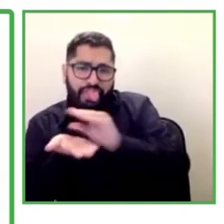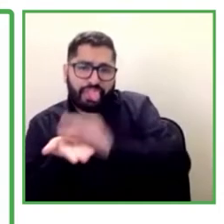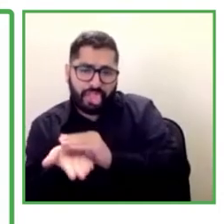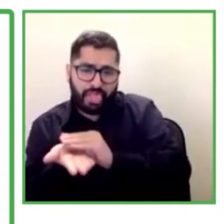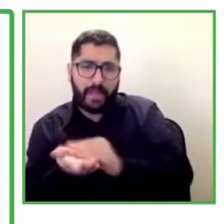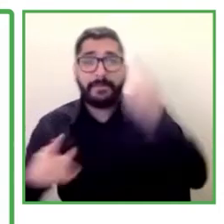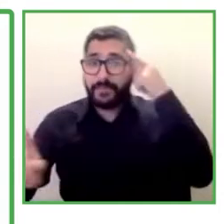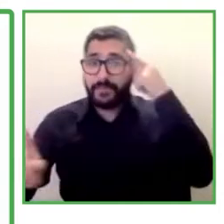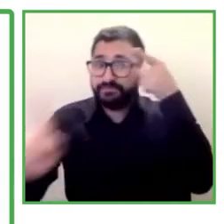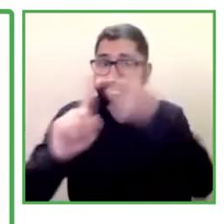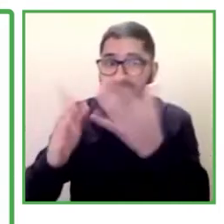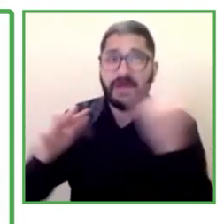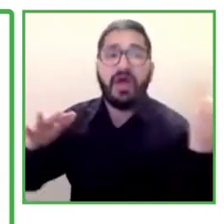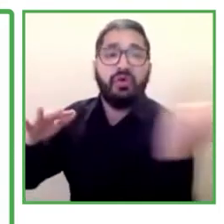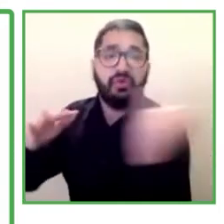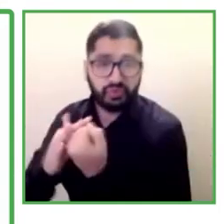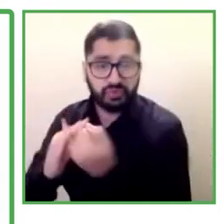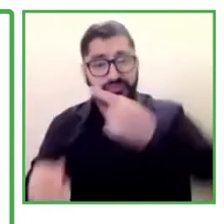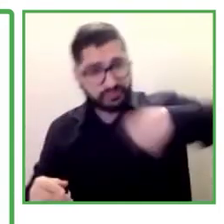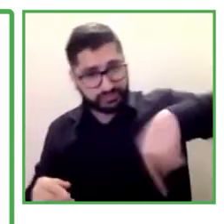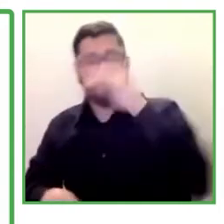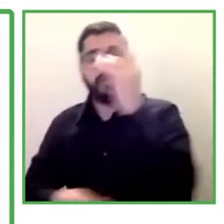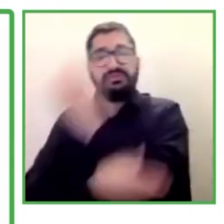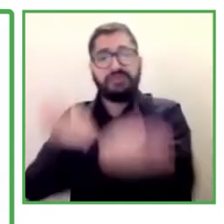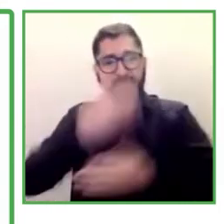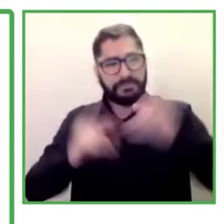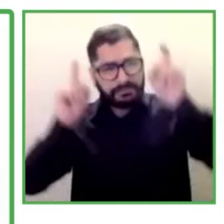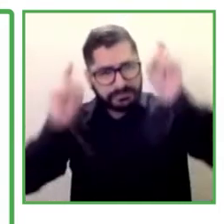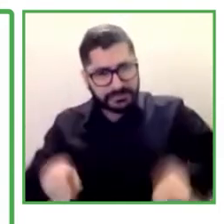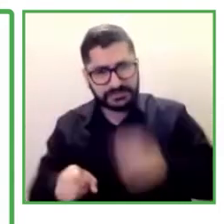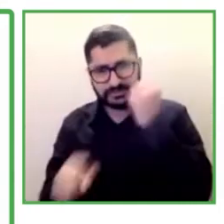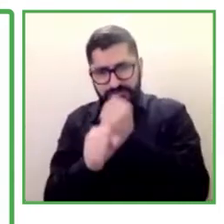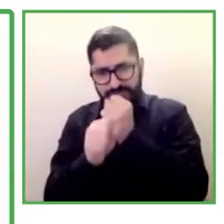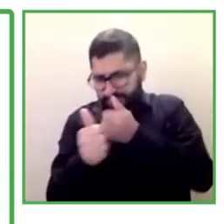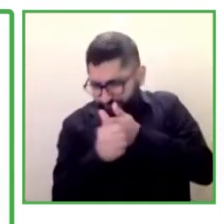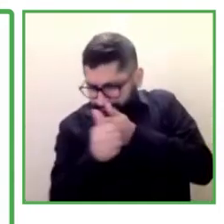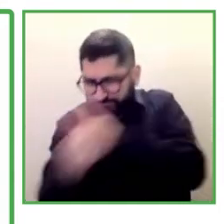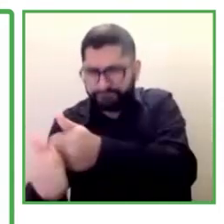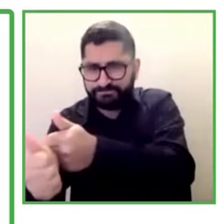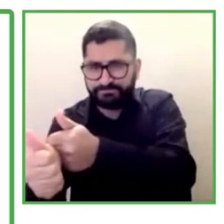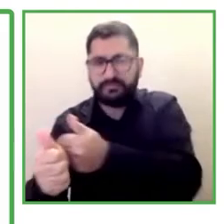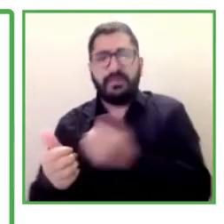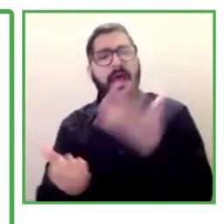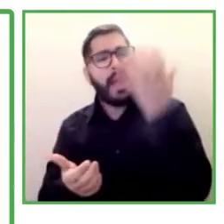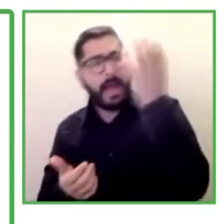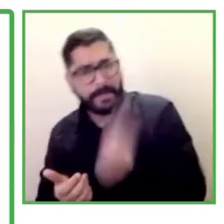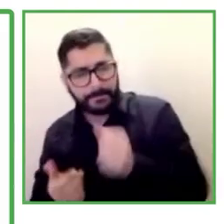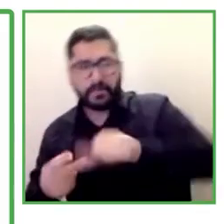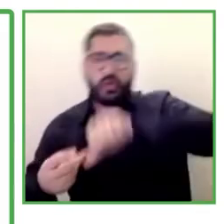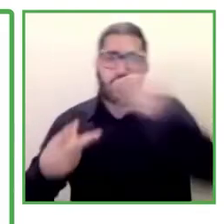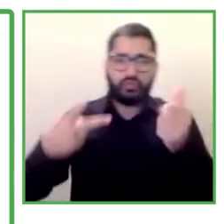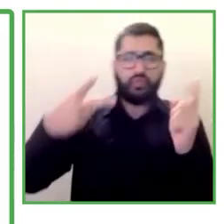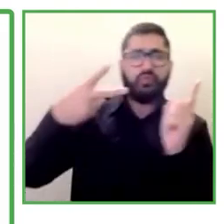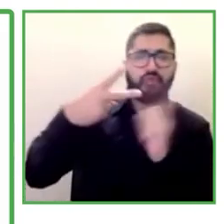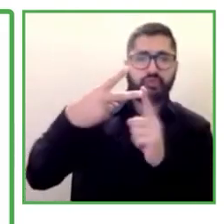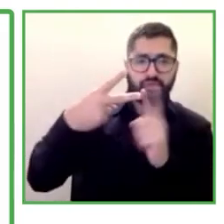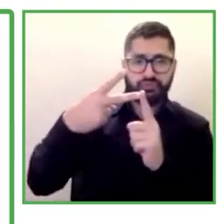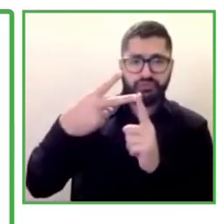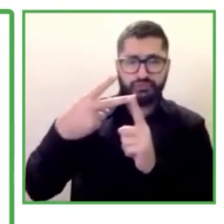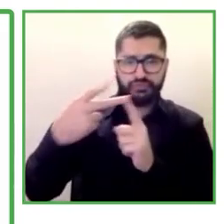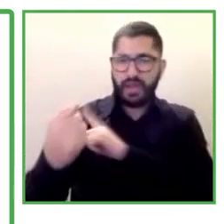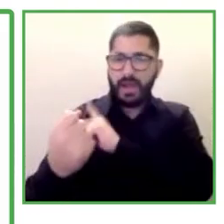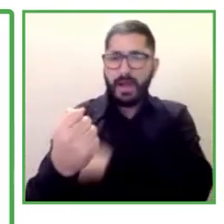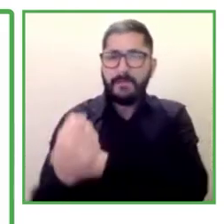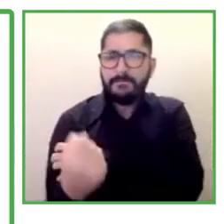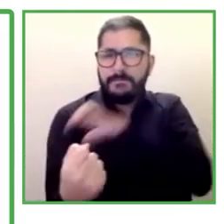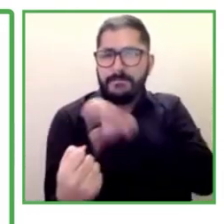solo en el desarrollo de habilidades, sino que también en potenciar la oferta. Y esto desde tres focos. Con las